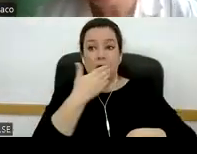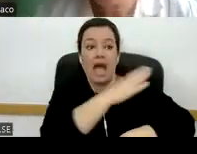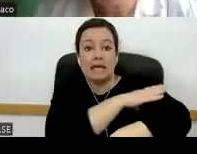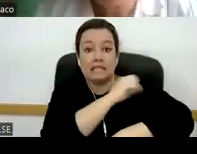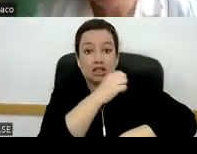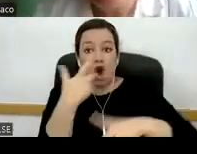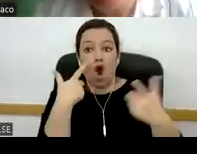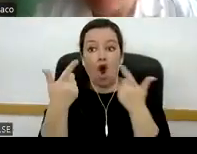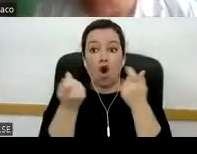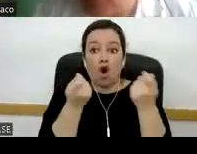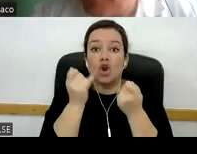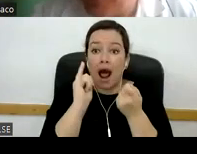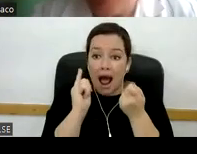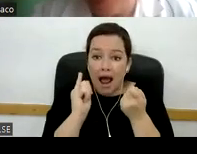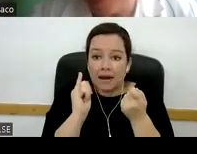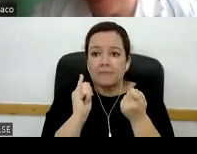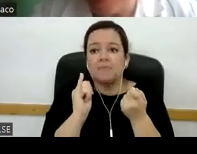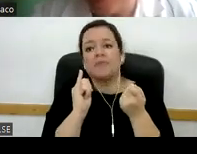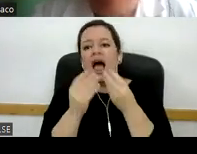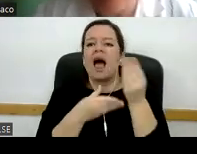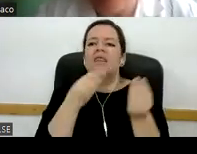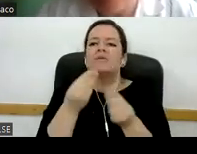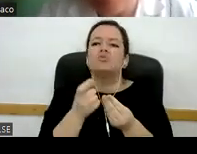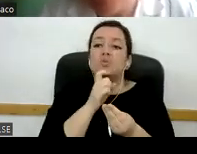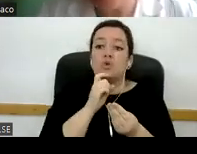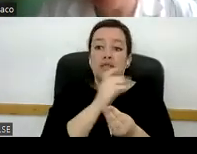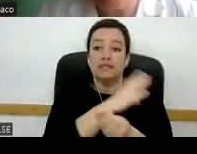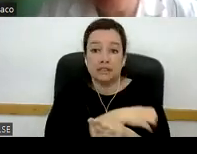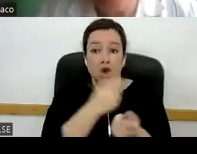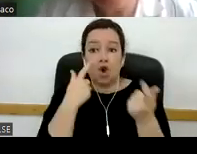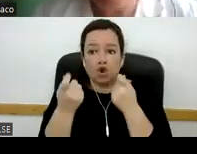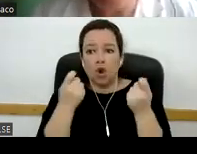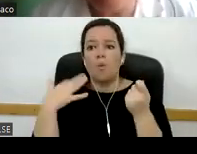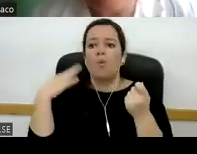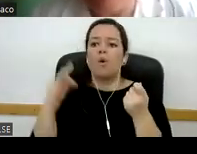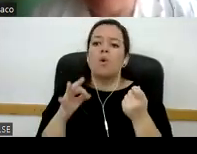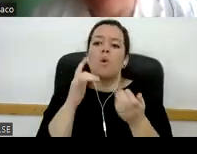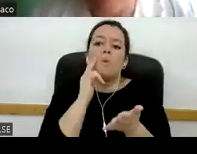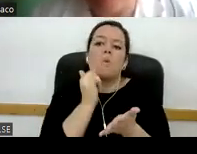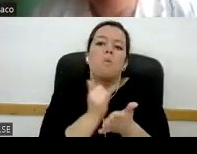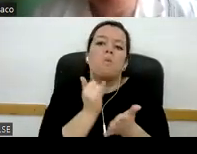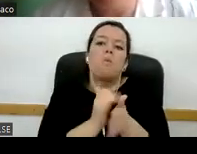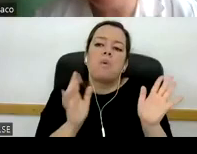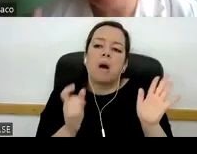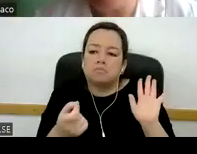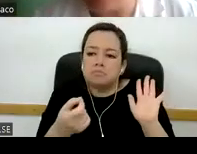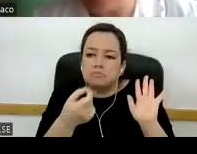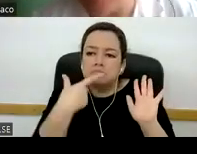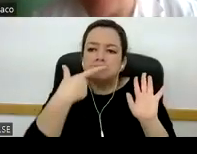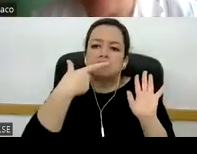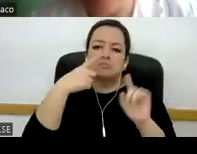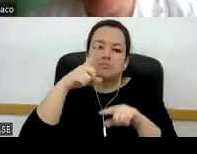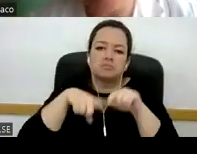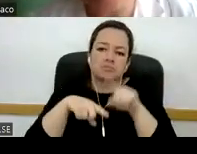controlada, quizás lo que tenemos que hacer es, o sea, si está controlada nos podemos permitir el lujo de probarlo en alguna ocasión, no